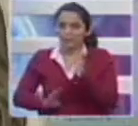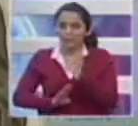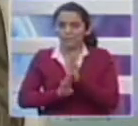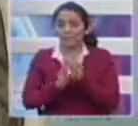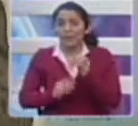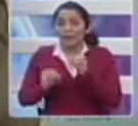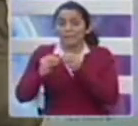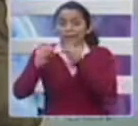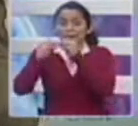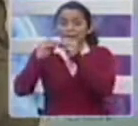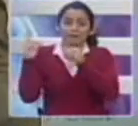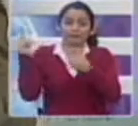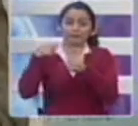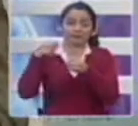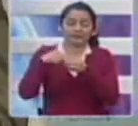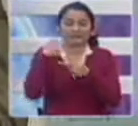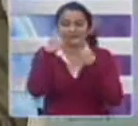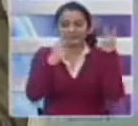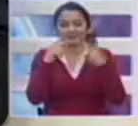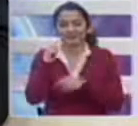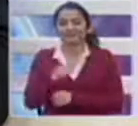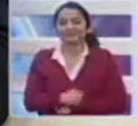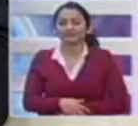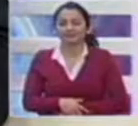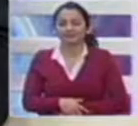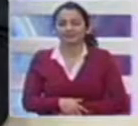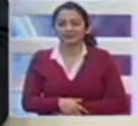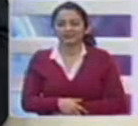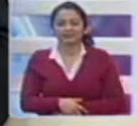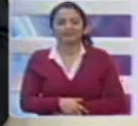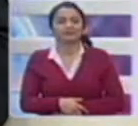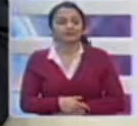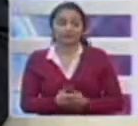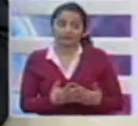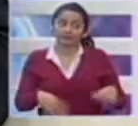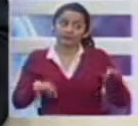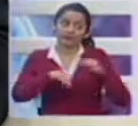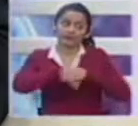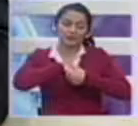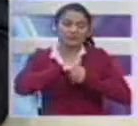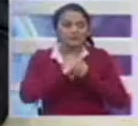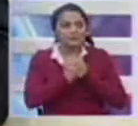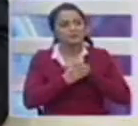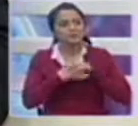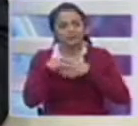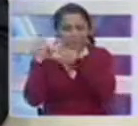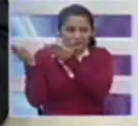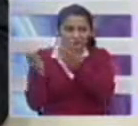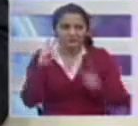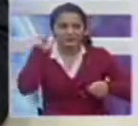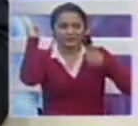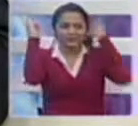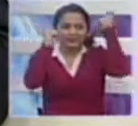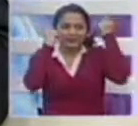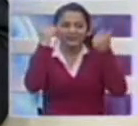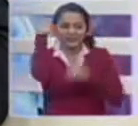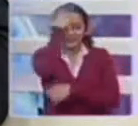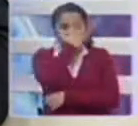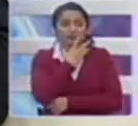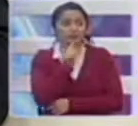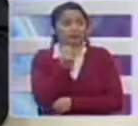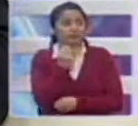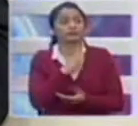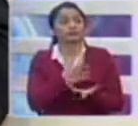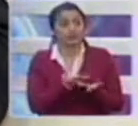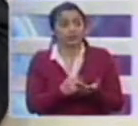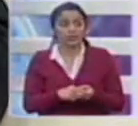vengan a visitar y más en estas fechas. Sí, que obviamente que aprovechen las épocas de fiestas, pero que visiten todo el año porque el centro histórico de